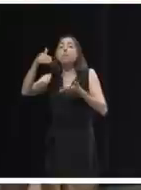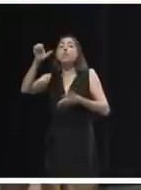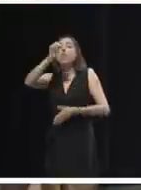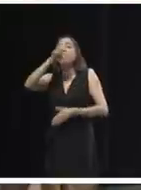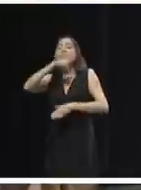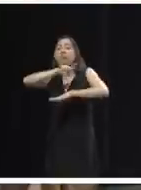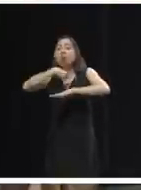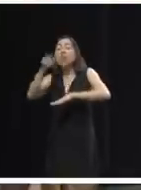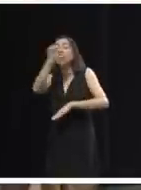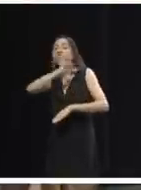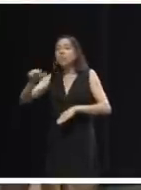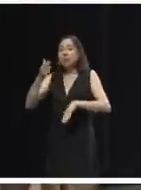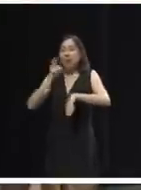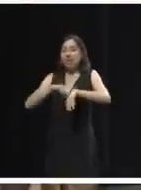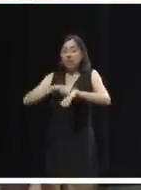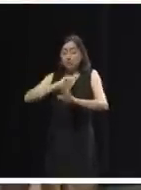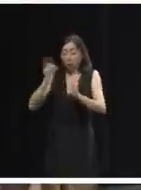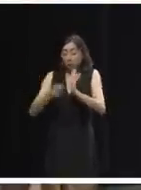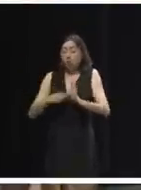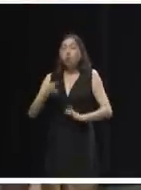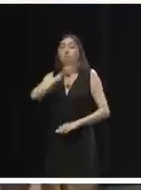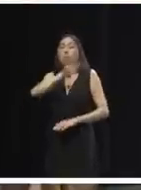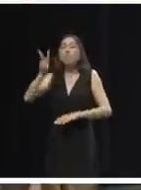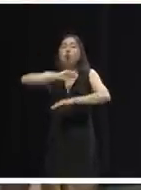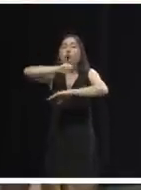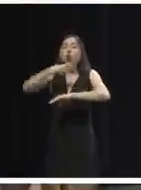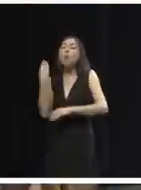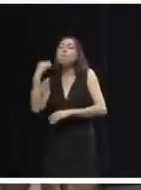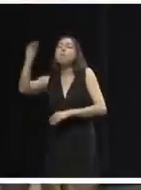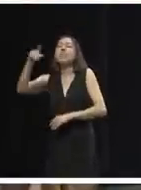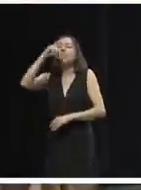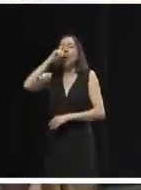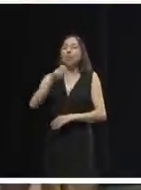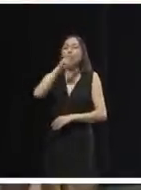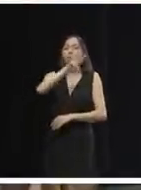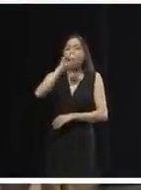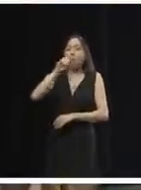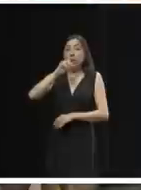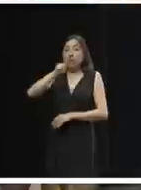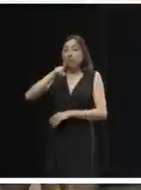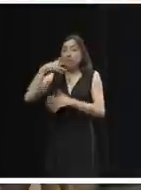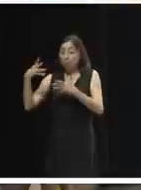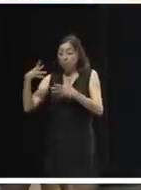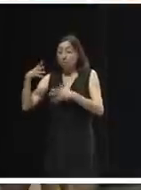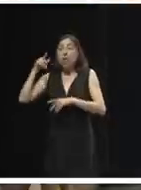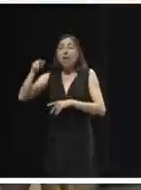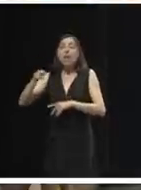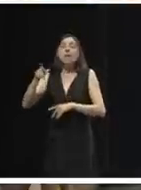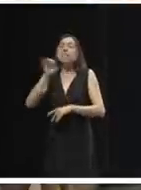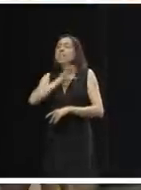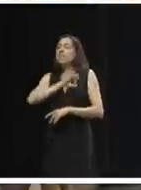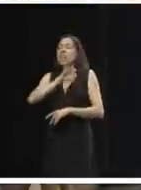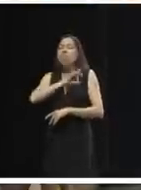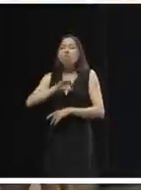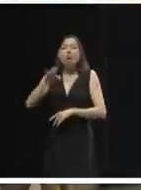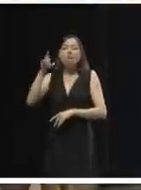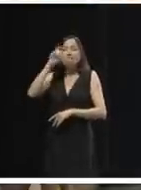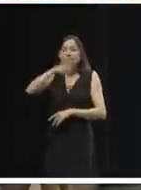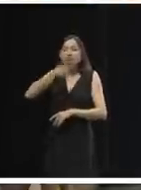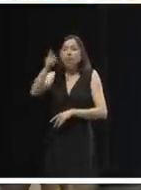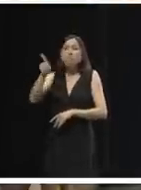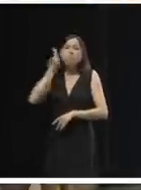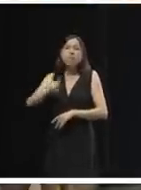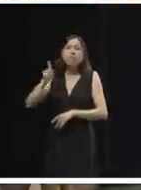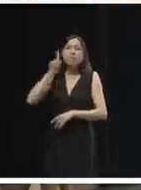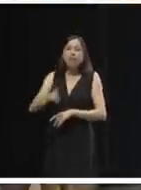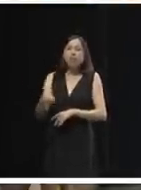tiempo completo, 22 horas más que en el año 2019. Señor Feijóo, está mintiendo. Llevan repitiendo la